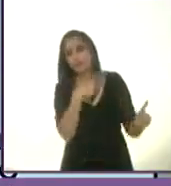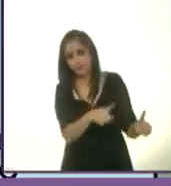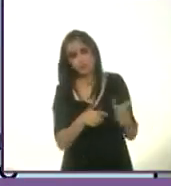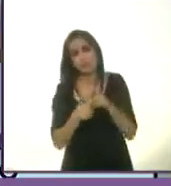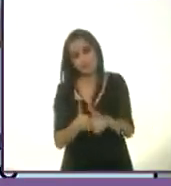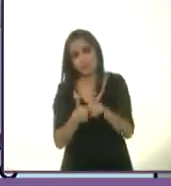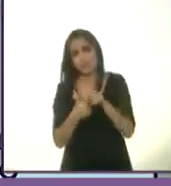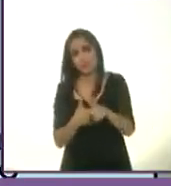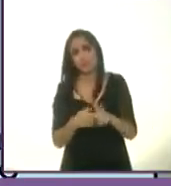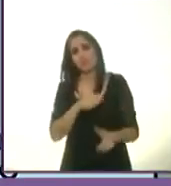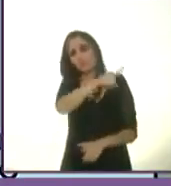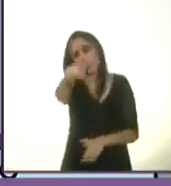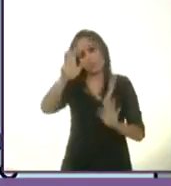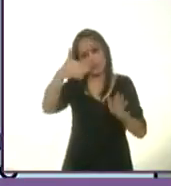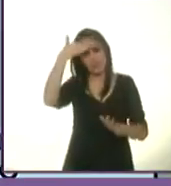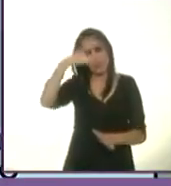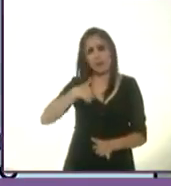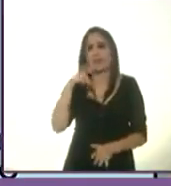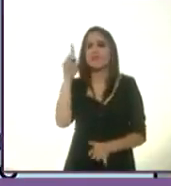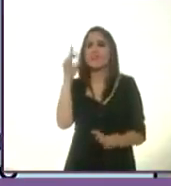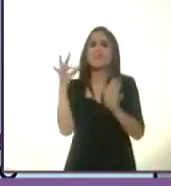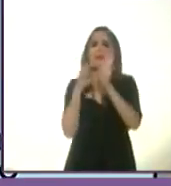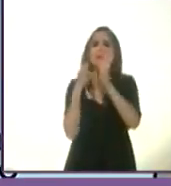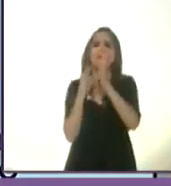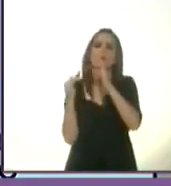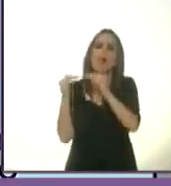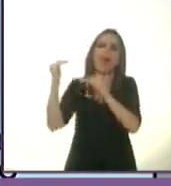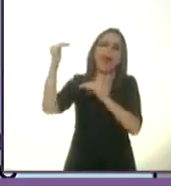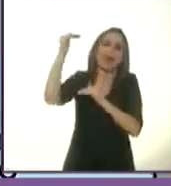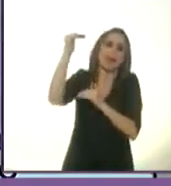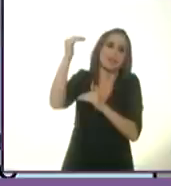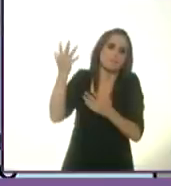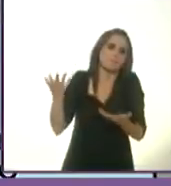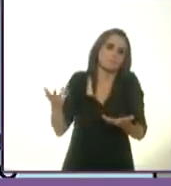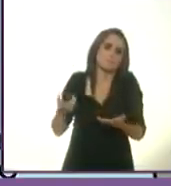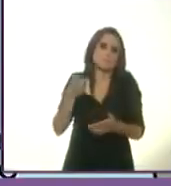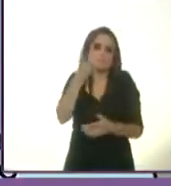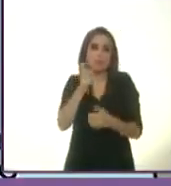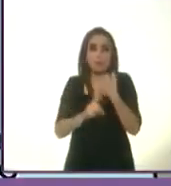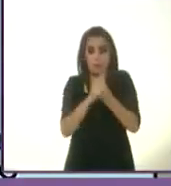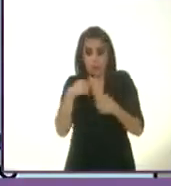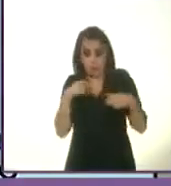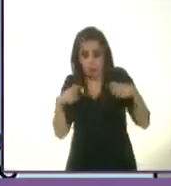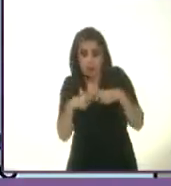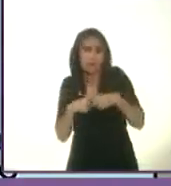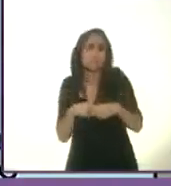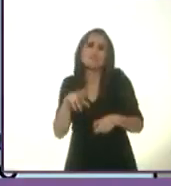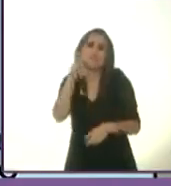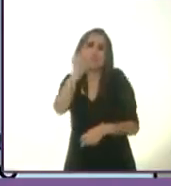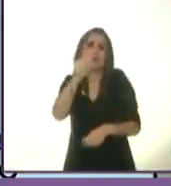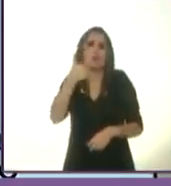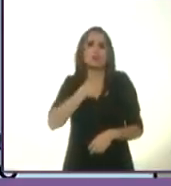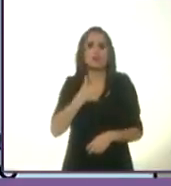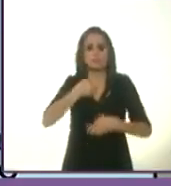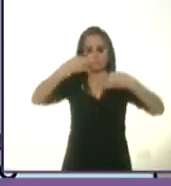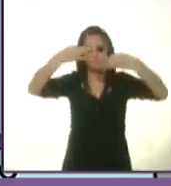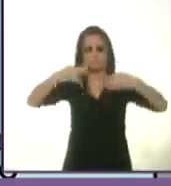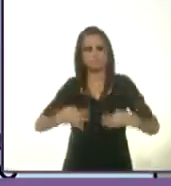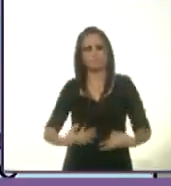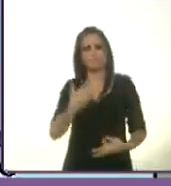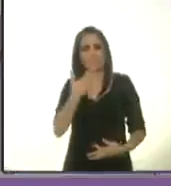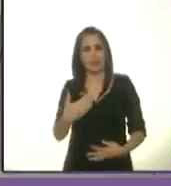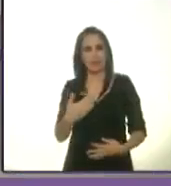ustedes saben estamos 30 puntos arriba en las encuestas no es un problema de nerviosismo es un problema de principios